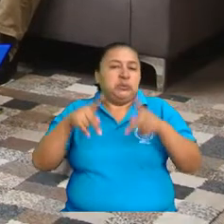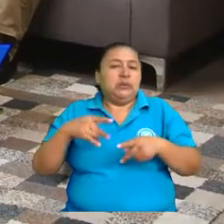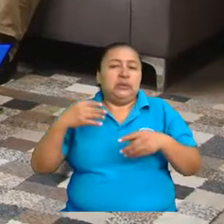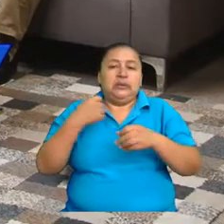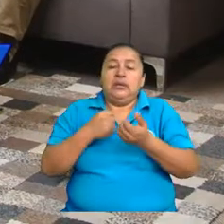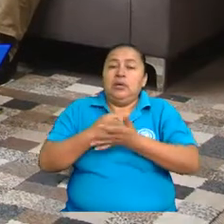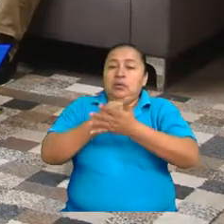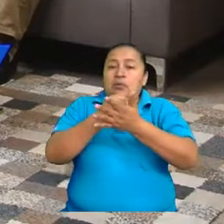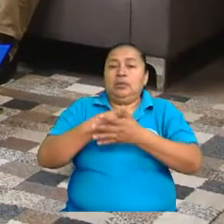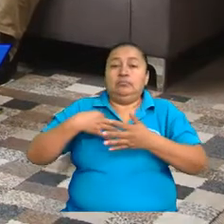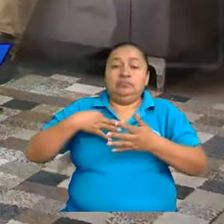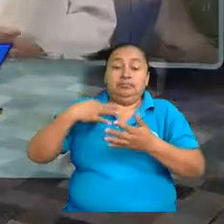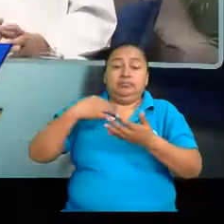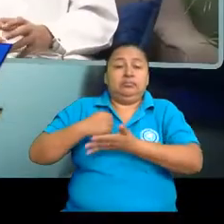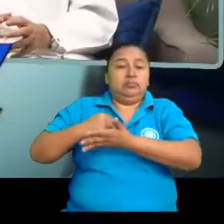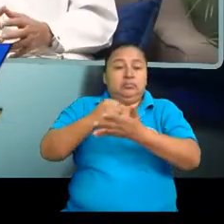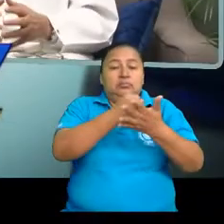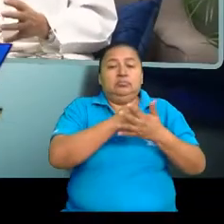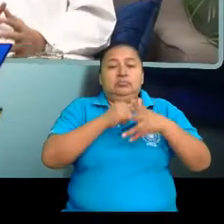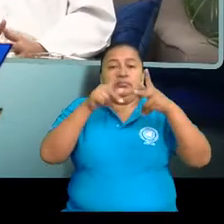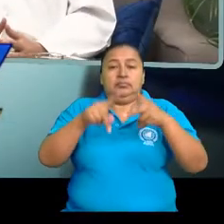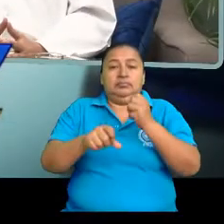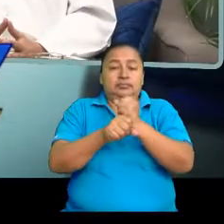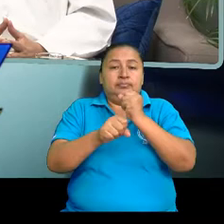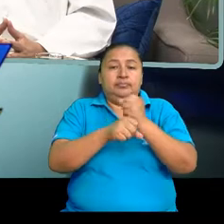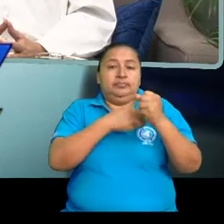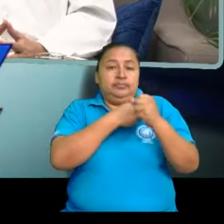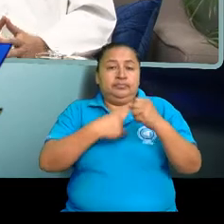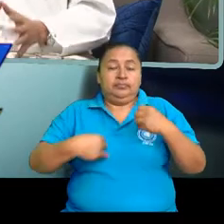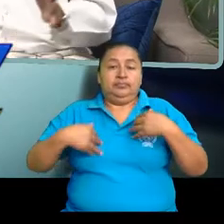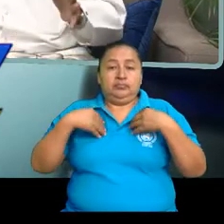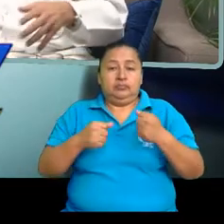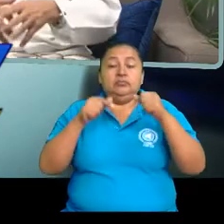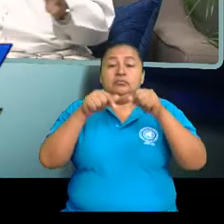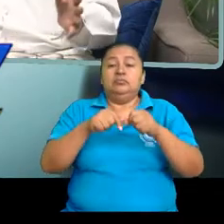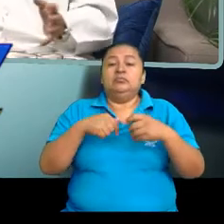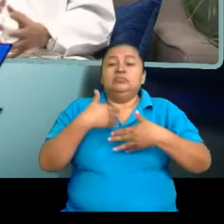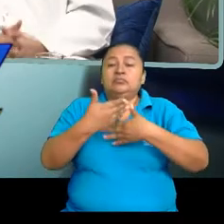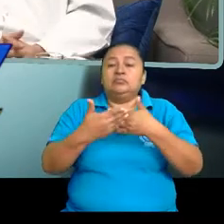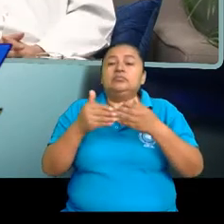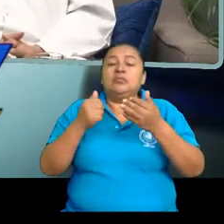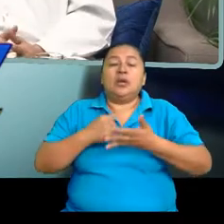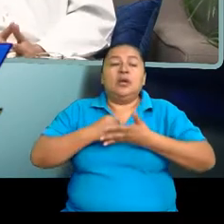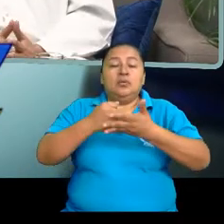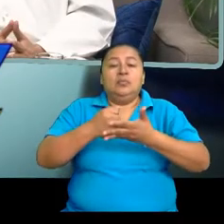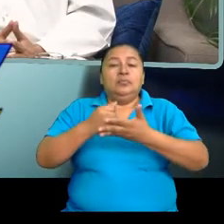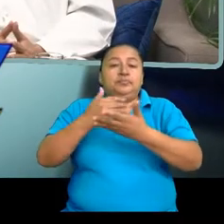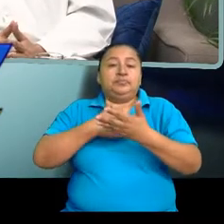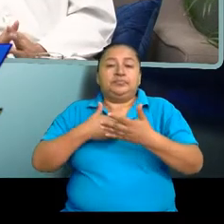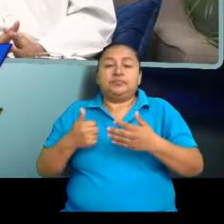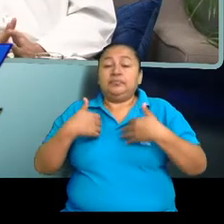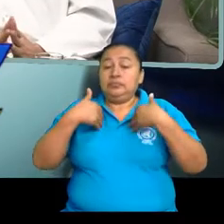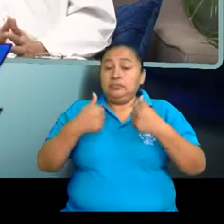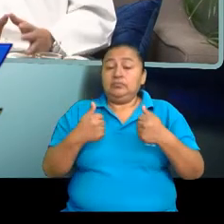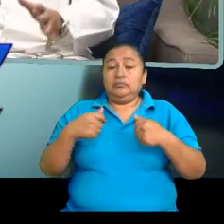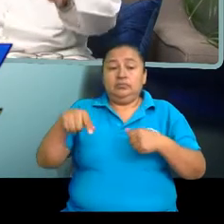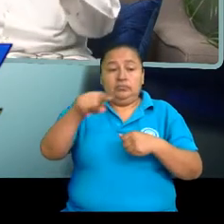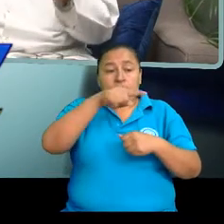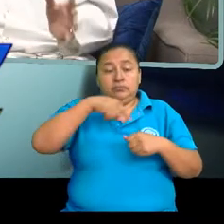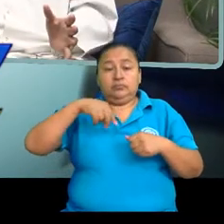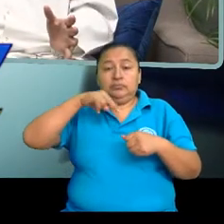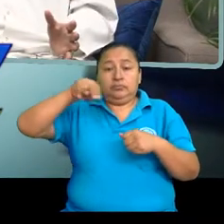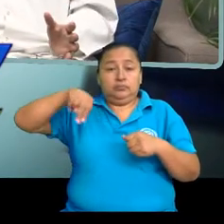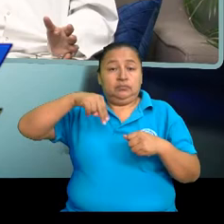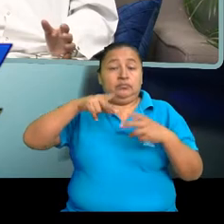de manera solidaria, desarrollando un trabajo en pro de la mejor salud de nuestra población.